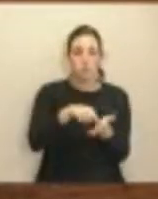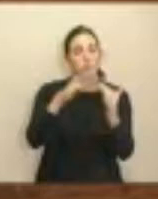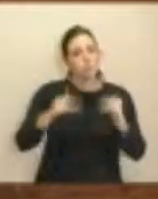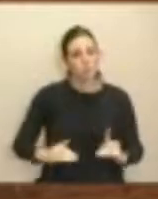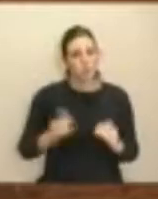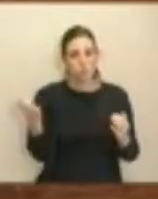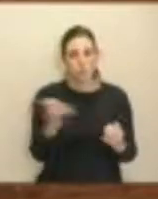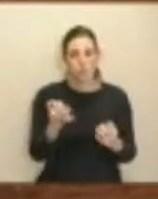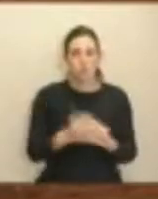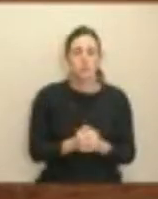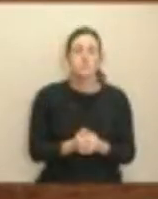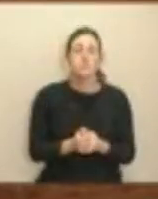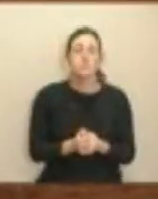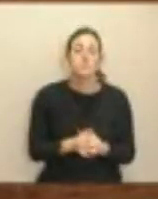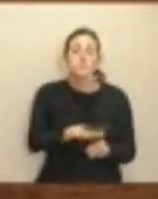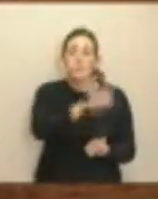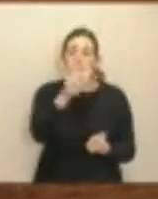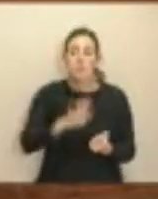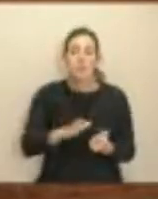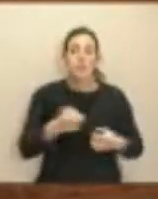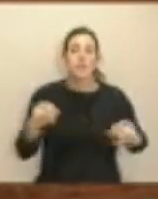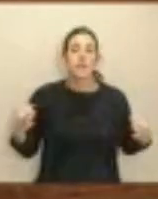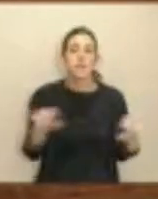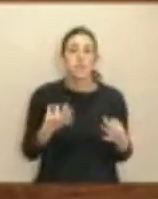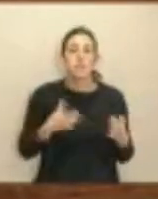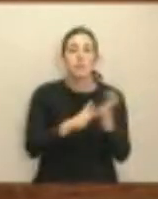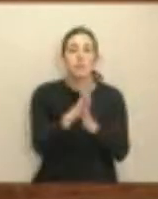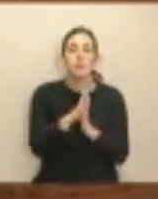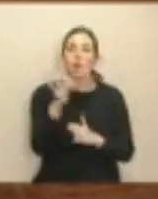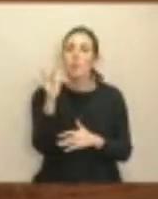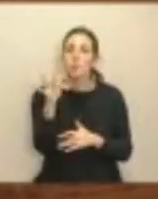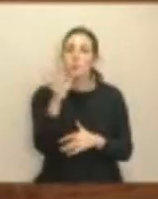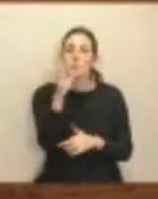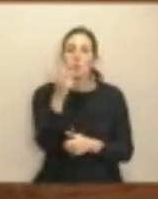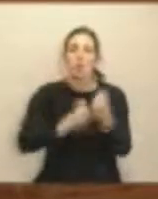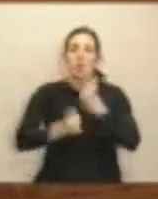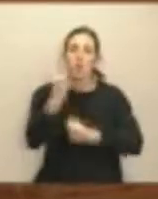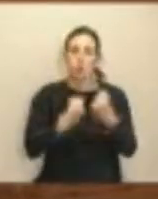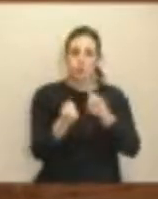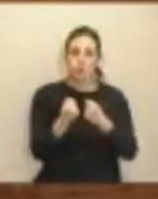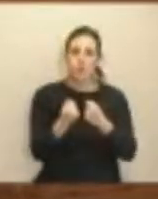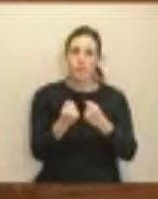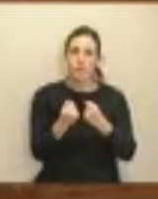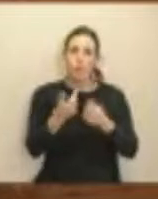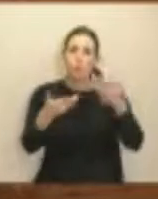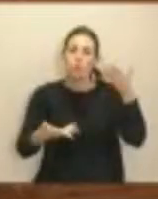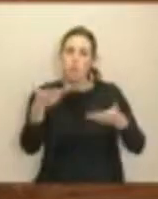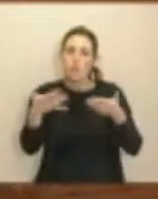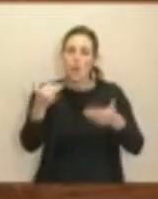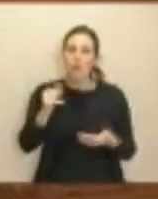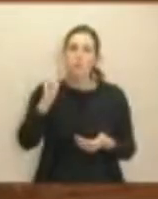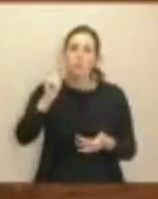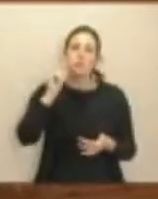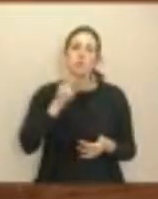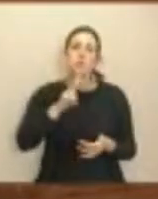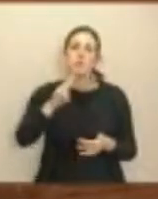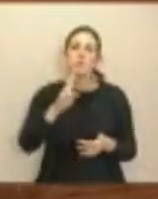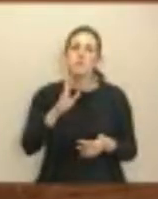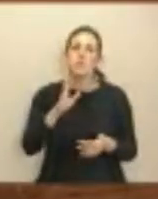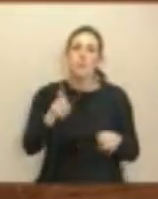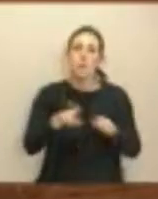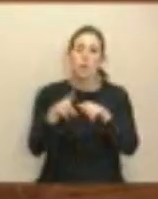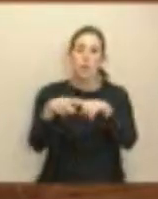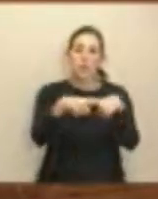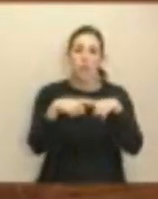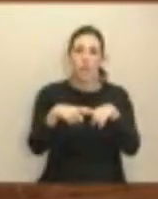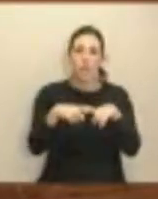físicas. Y nos parece que eso es bueno para la economía y es justo desde el punto de vista del reparto